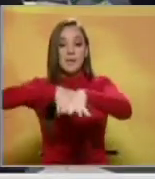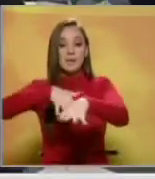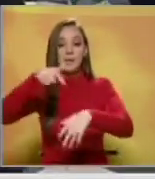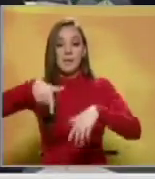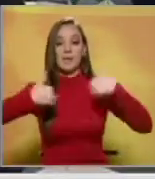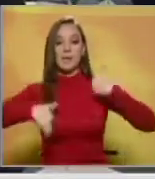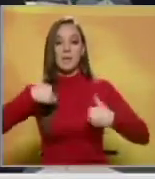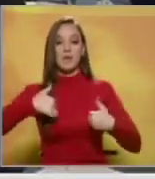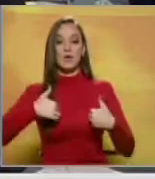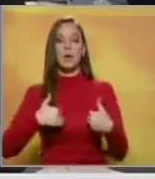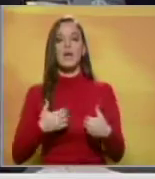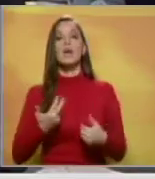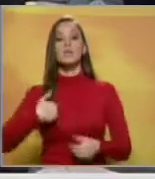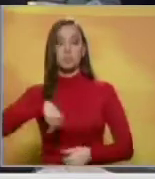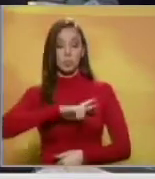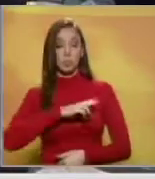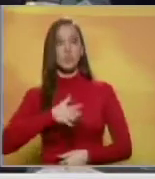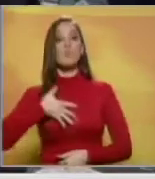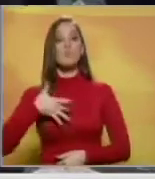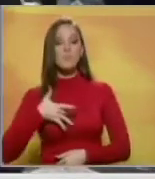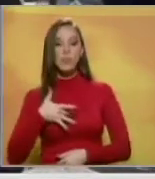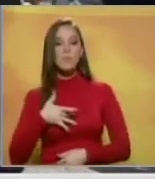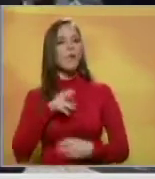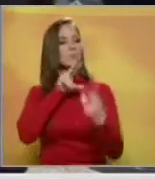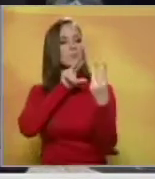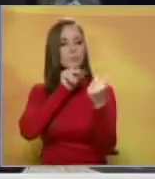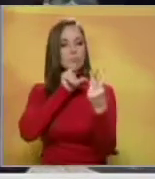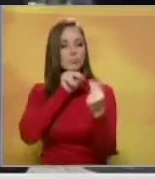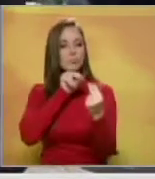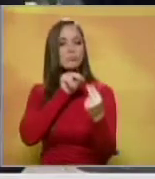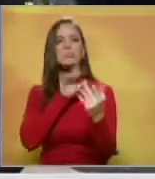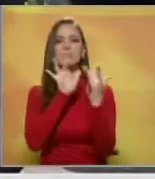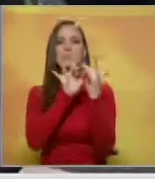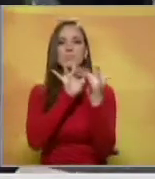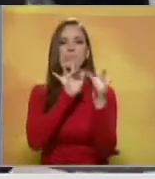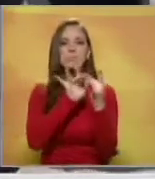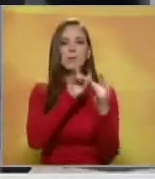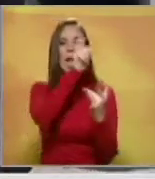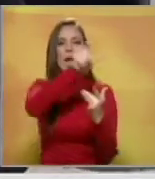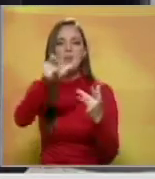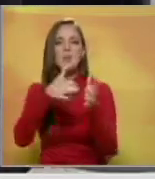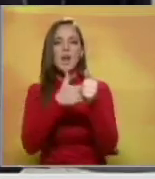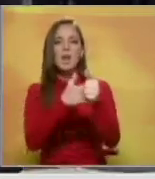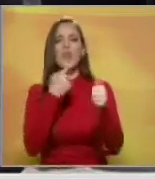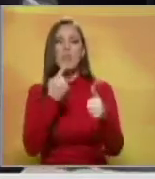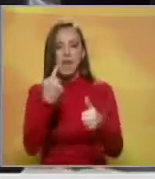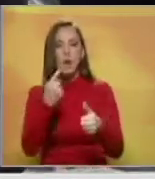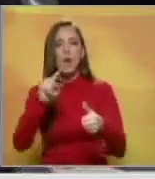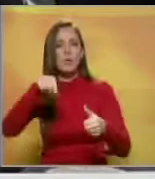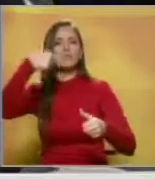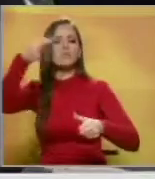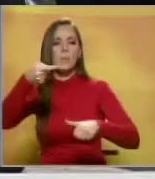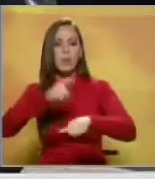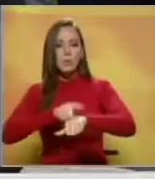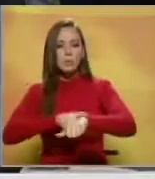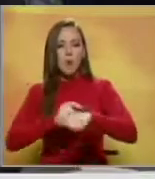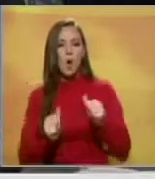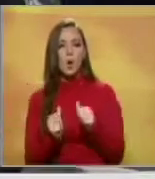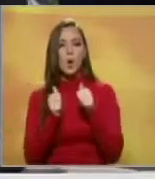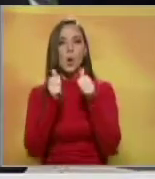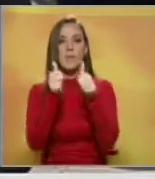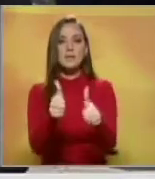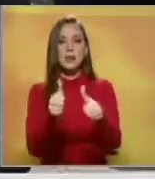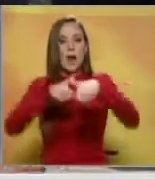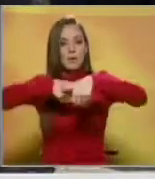hemos podido contactar a algunos de los dirigentes que nos han dicho que en los próximos minutos van a arrancar desde este punto sin